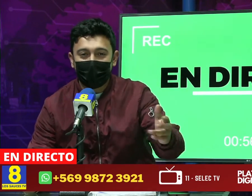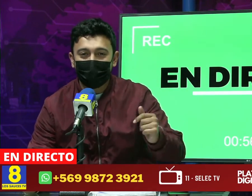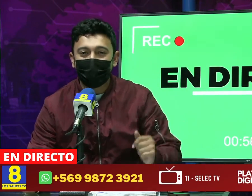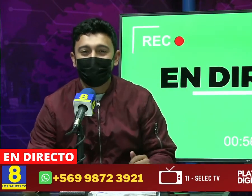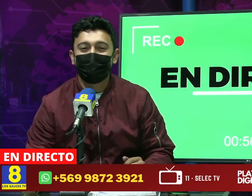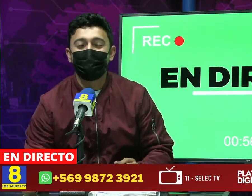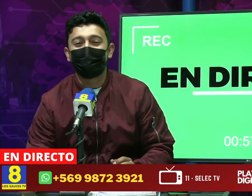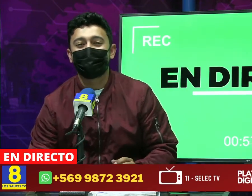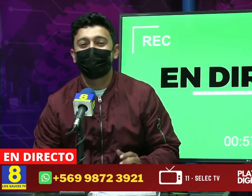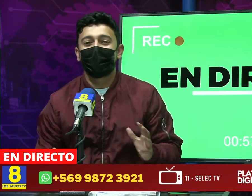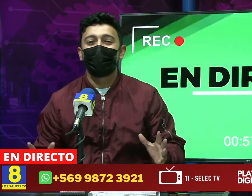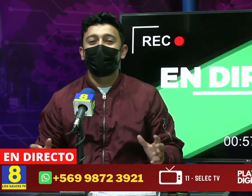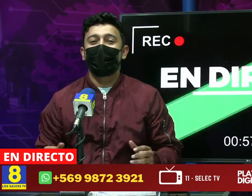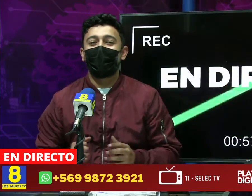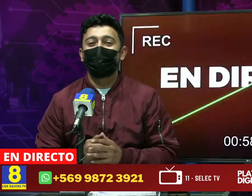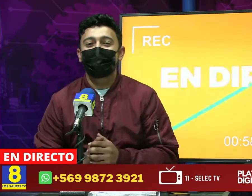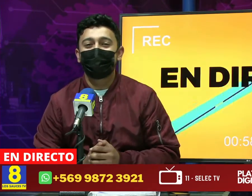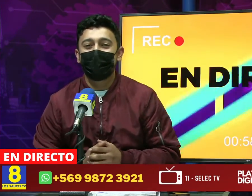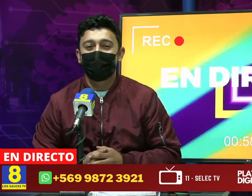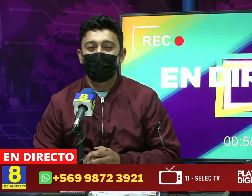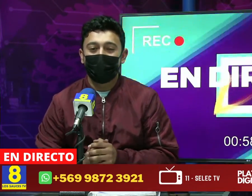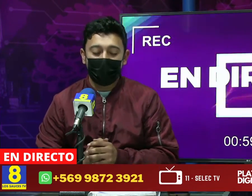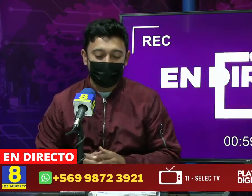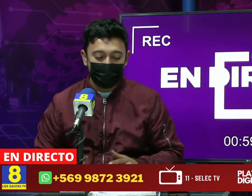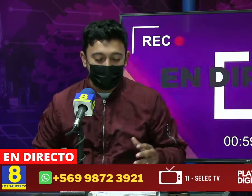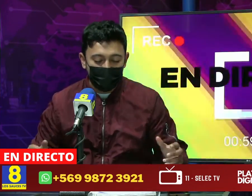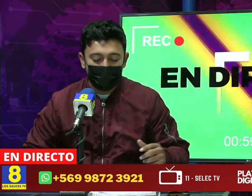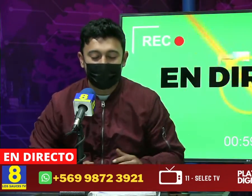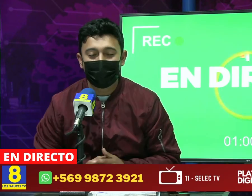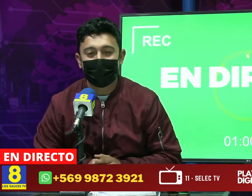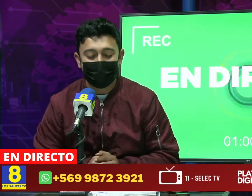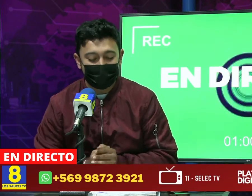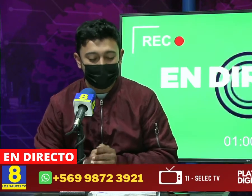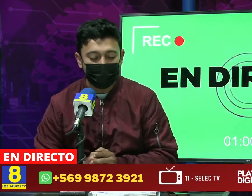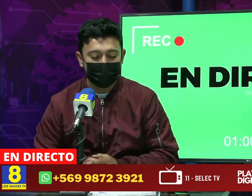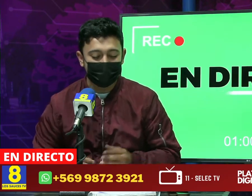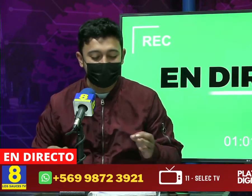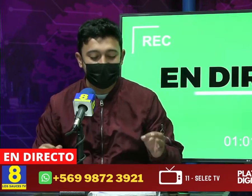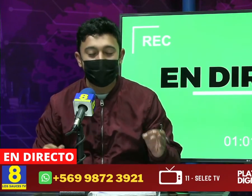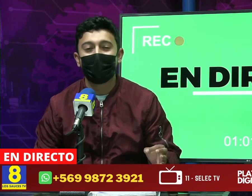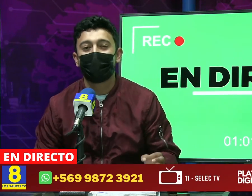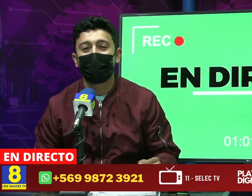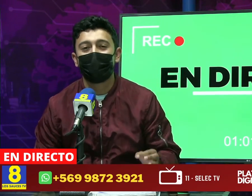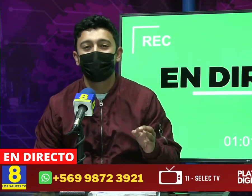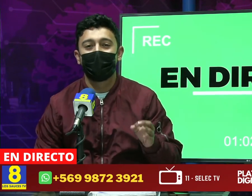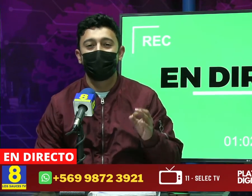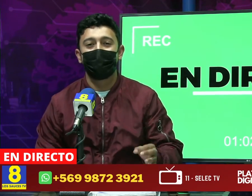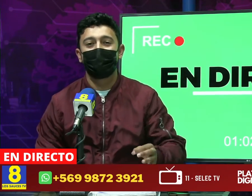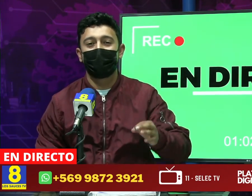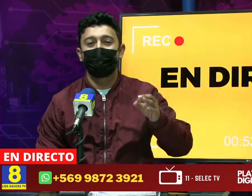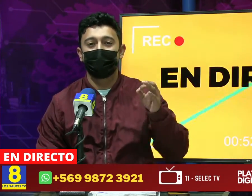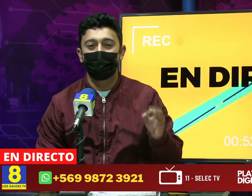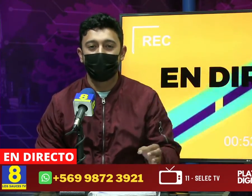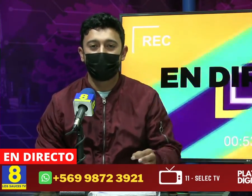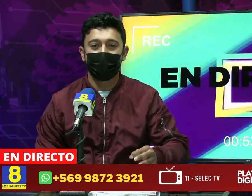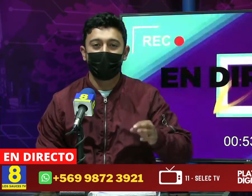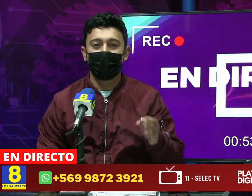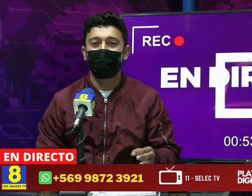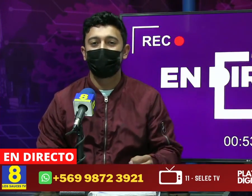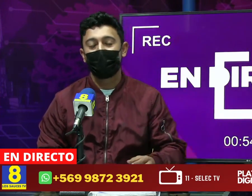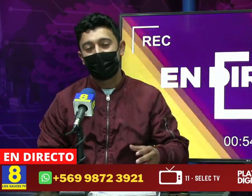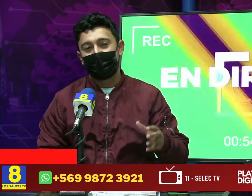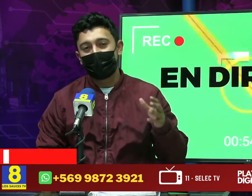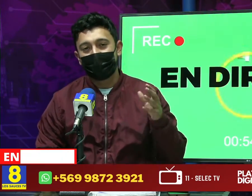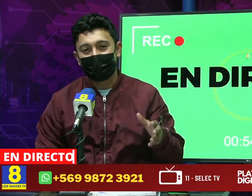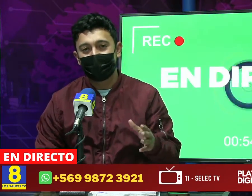Hola que tal a todos queridos amigos, seguidores de Canal 8 Los Auses TV, muy buenas tardes a todos, día miércoles 12 de mayo estamos en vivo y